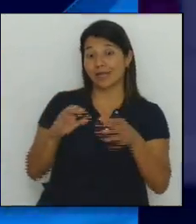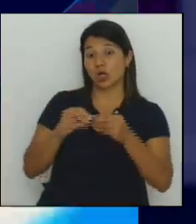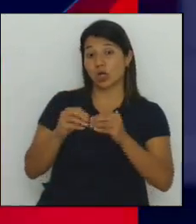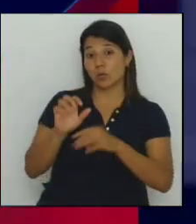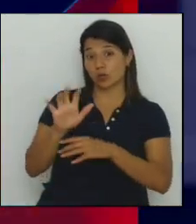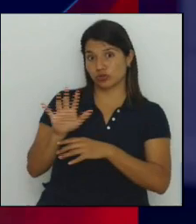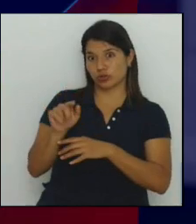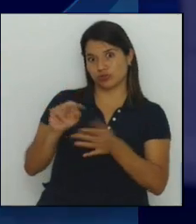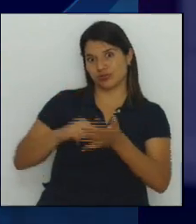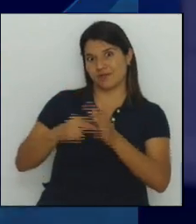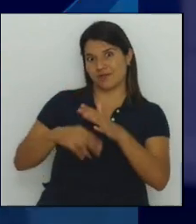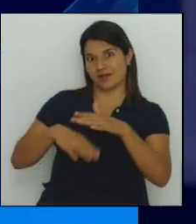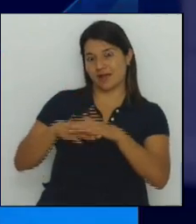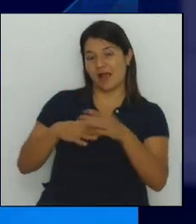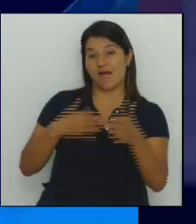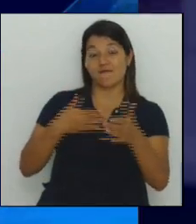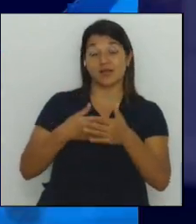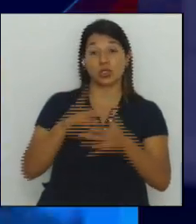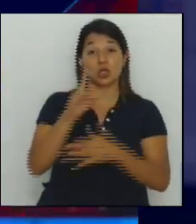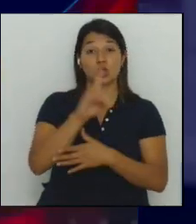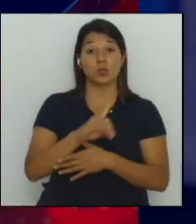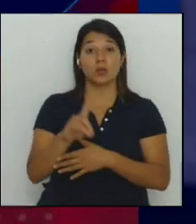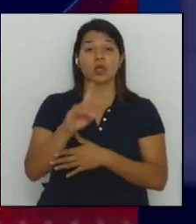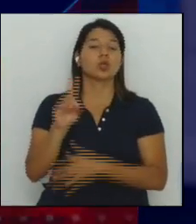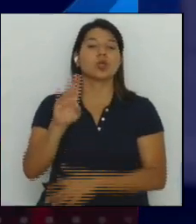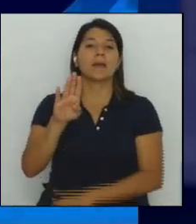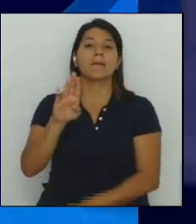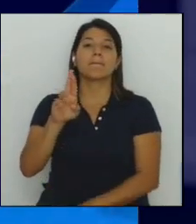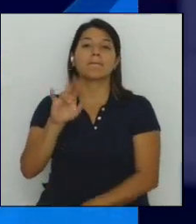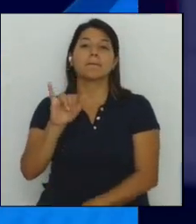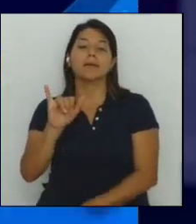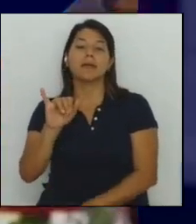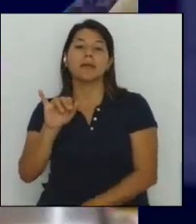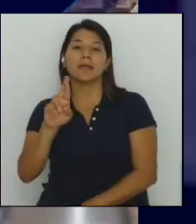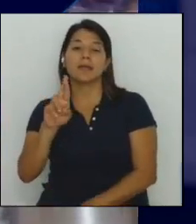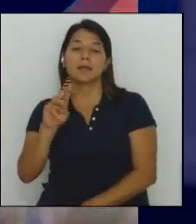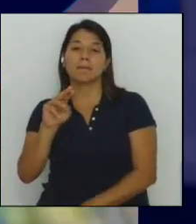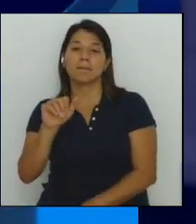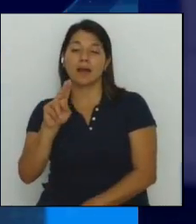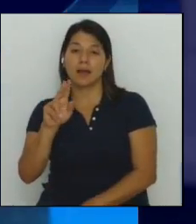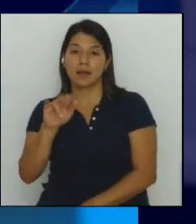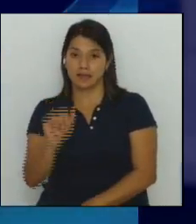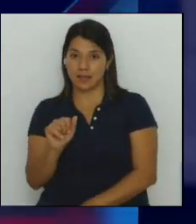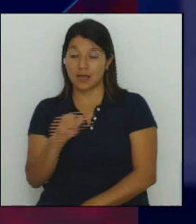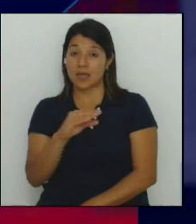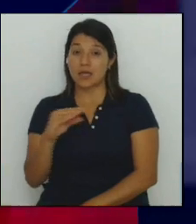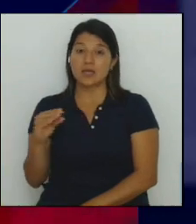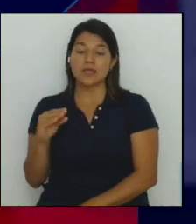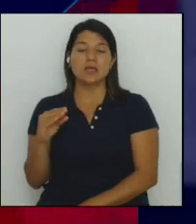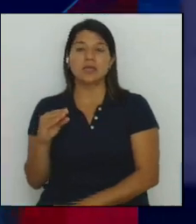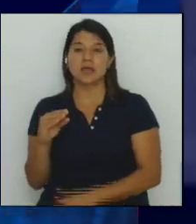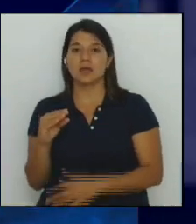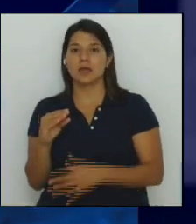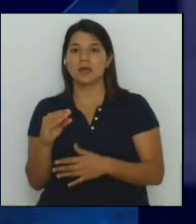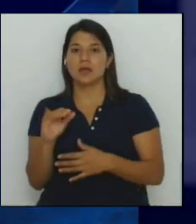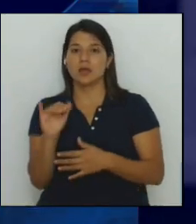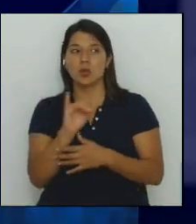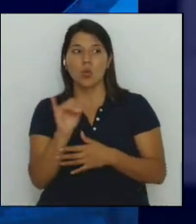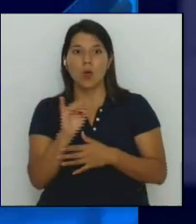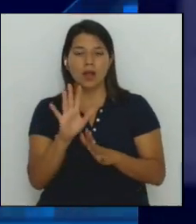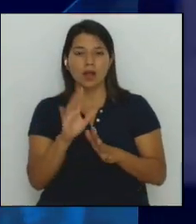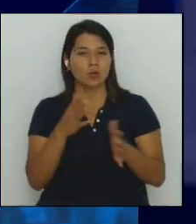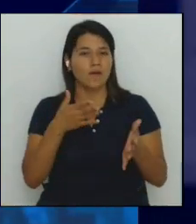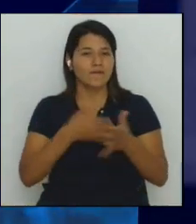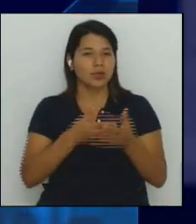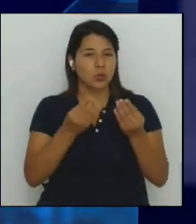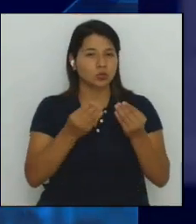las costas de Birmania y Bangladesh en el Golfo de Bengala, perdonando a su paso grandes campos de refugiados, pero dejando la triste cifra de